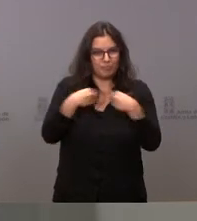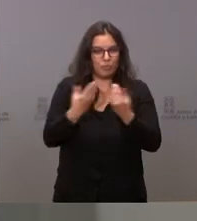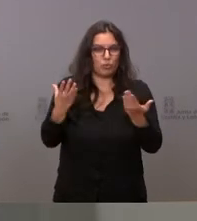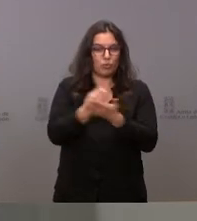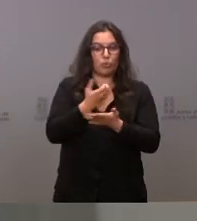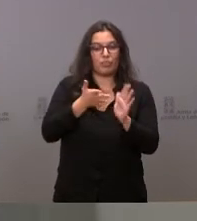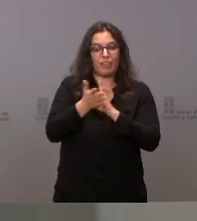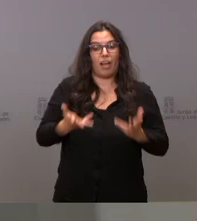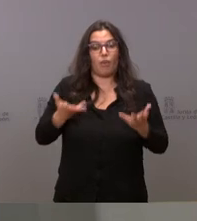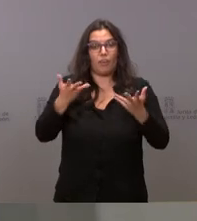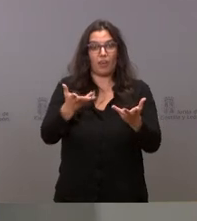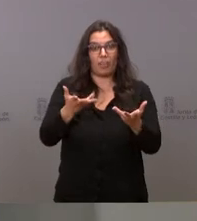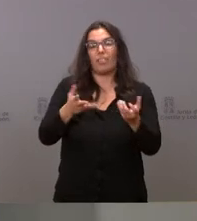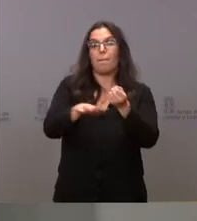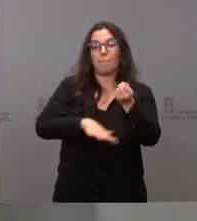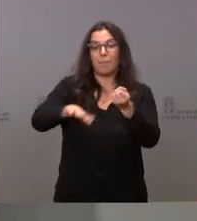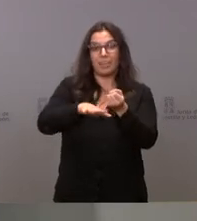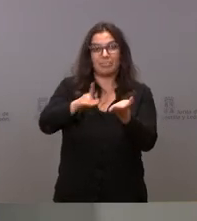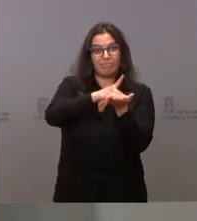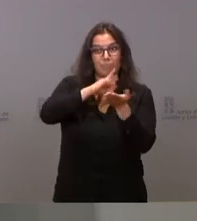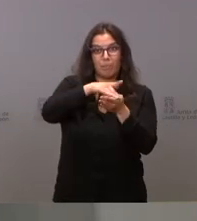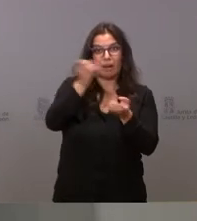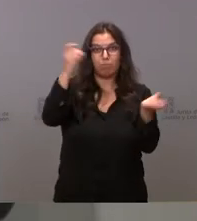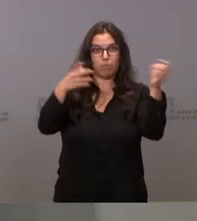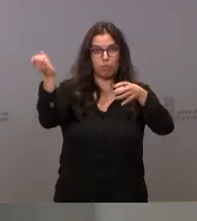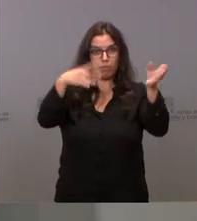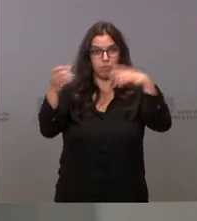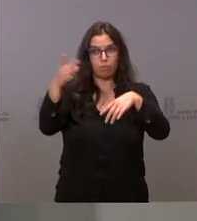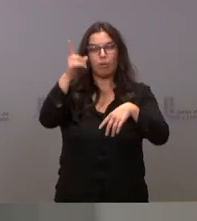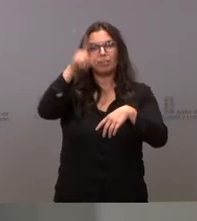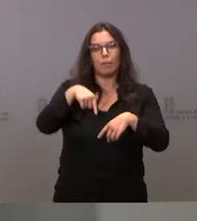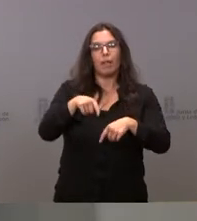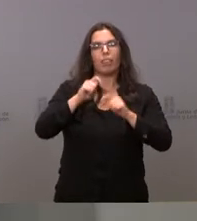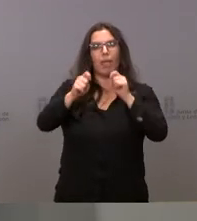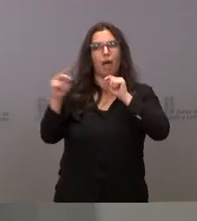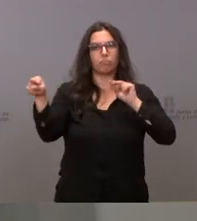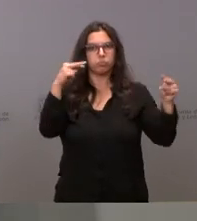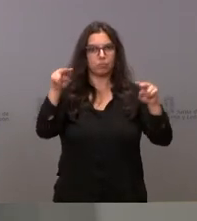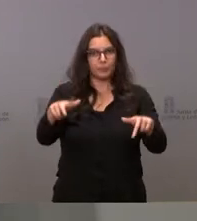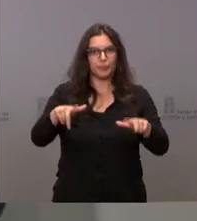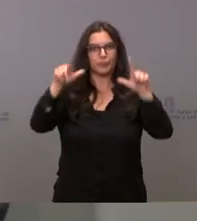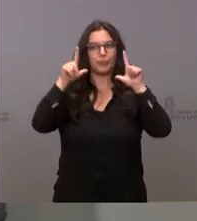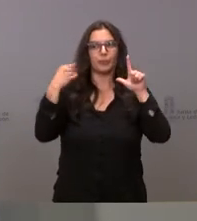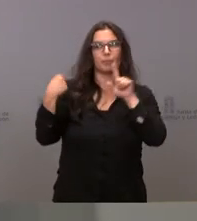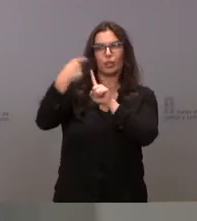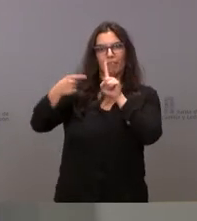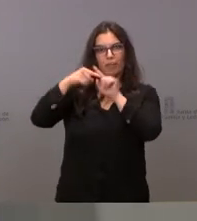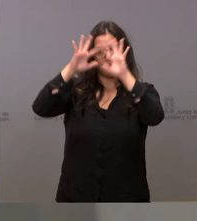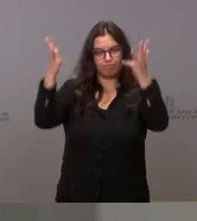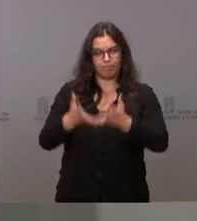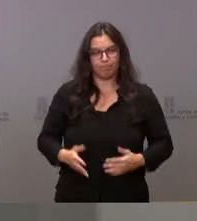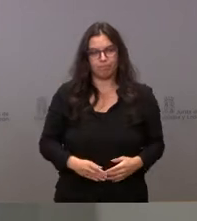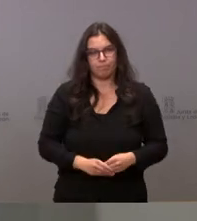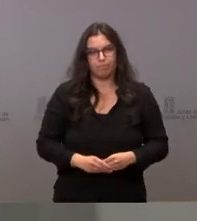soporte a los investigadores, dándoles visibilidad a los mismos y posicionándonos en el plano internacional. Se avanza